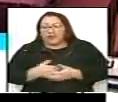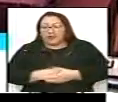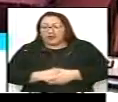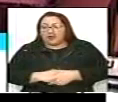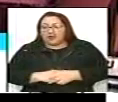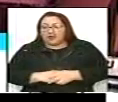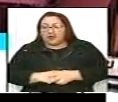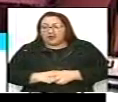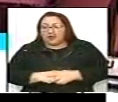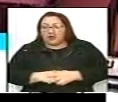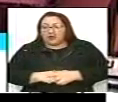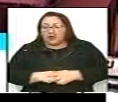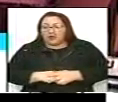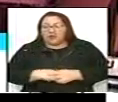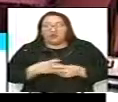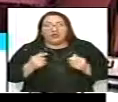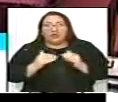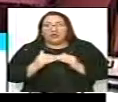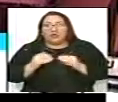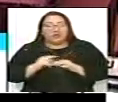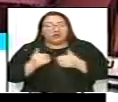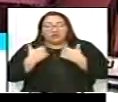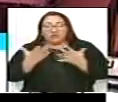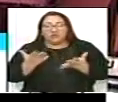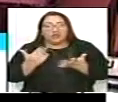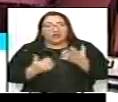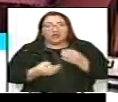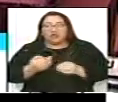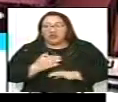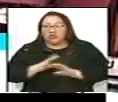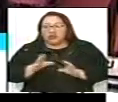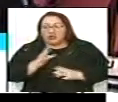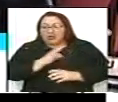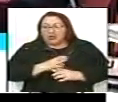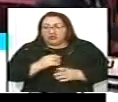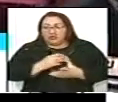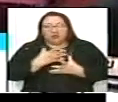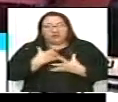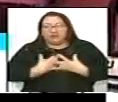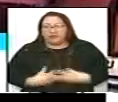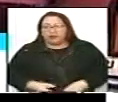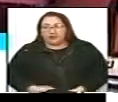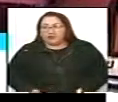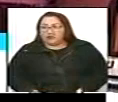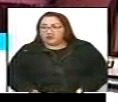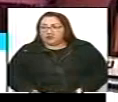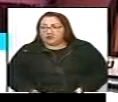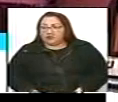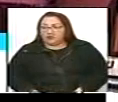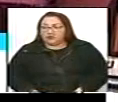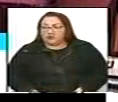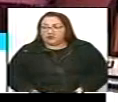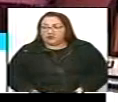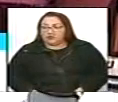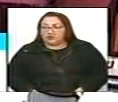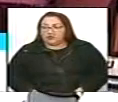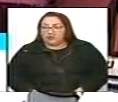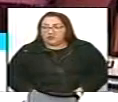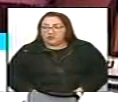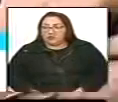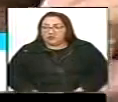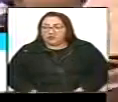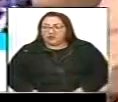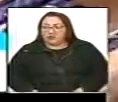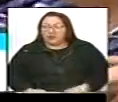parezca inventar verdades paralelas. No importa qué costo, no importa si la conciencia se les cae. La prisión de Keiko Fujimori es una prisión